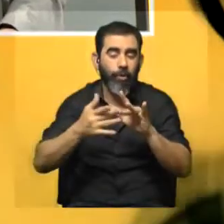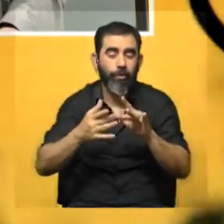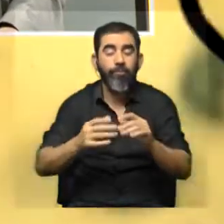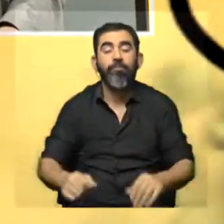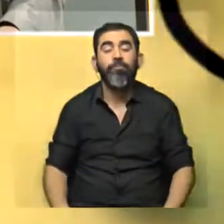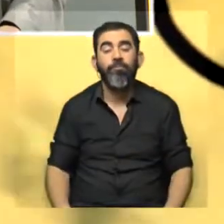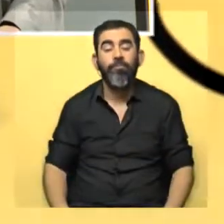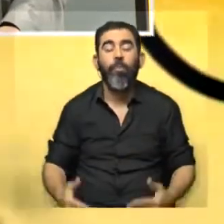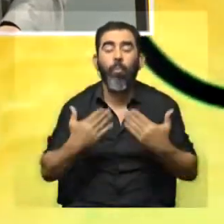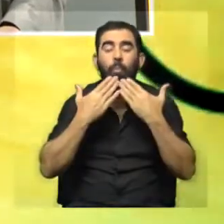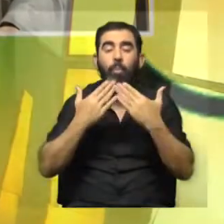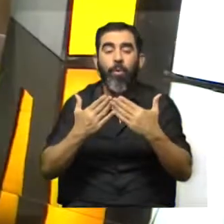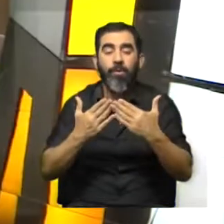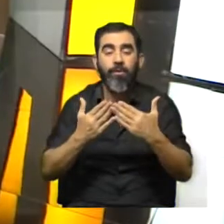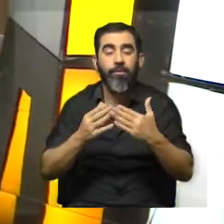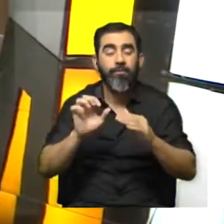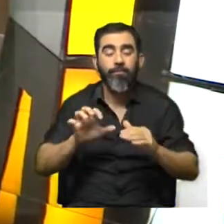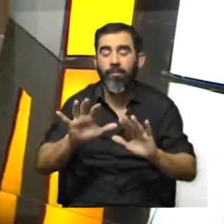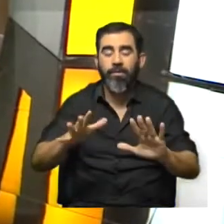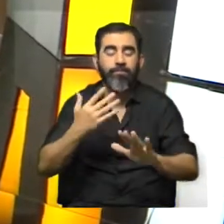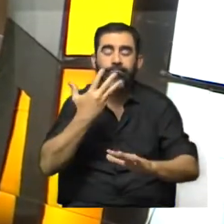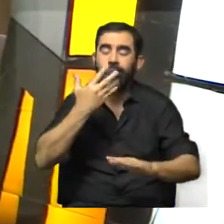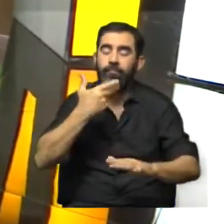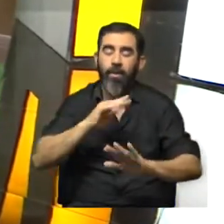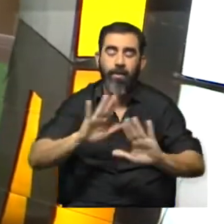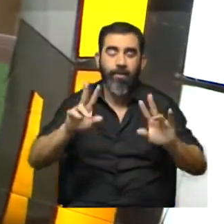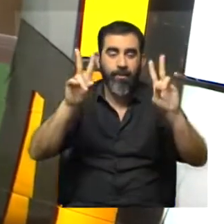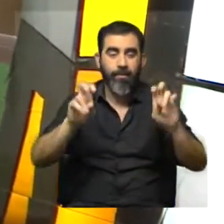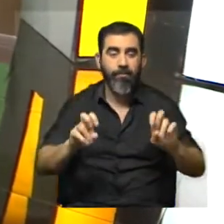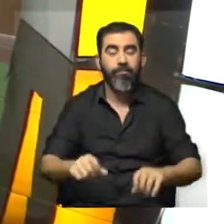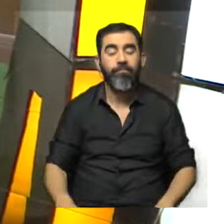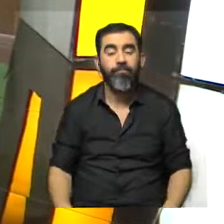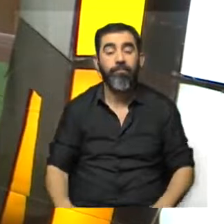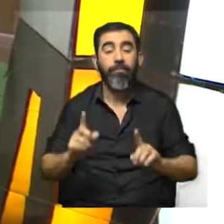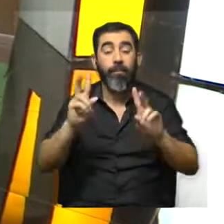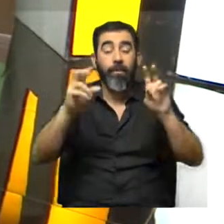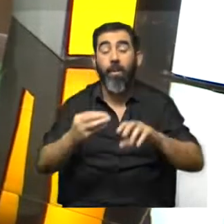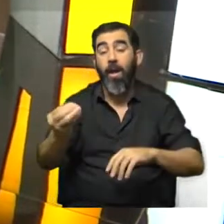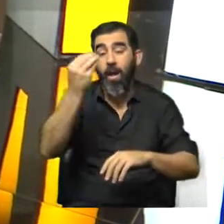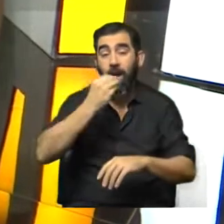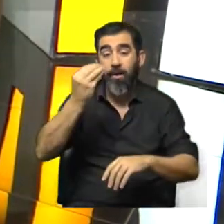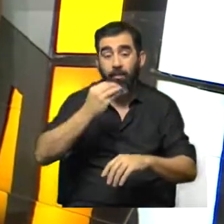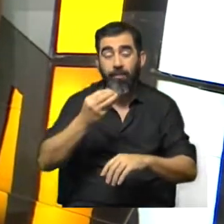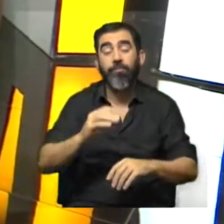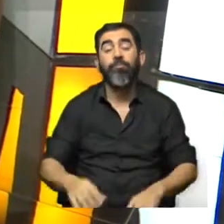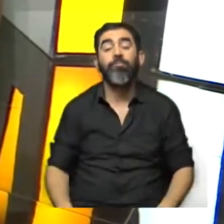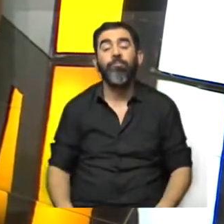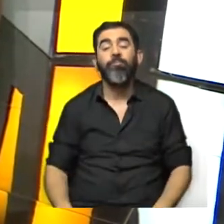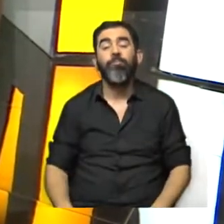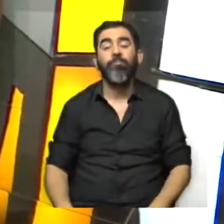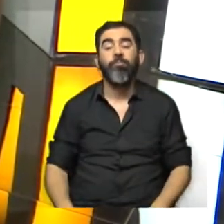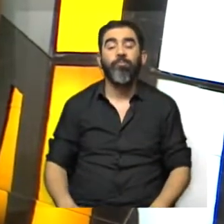pronto. Muchas gracias. Sí, los microorganismos son fascinantes, ¿eh? Totalmente, y más cuando tiene que ver con la alimentación, y por ese lado seguimos.